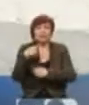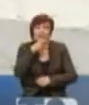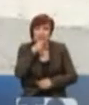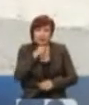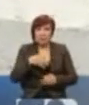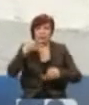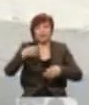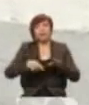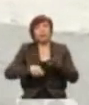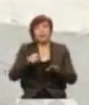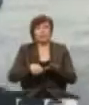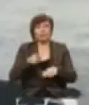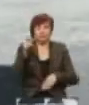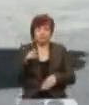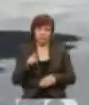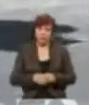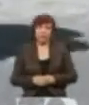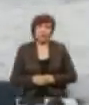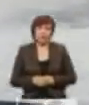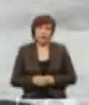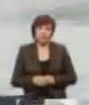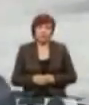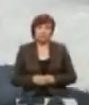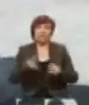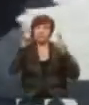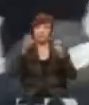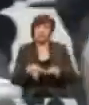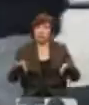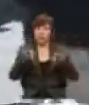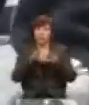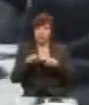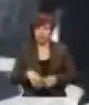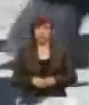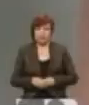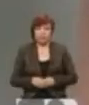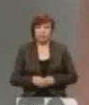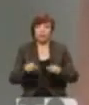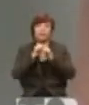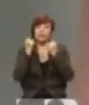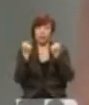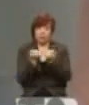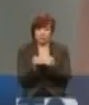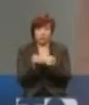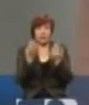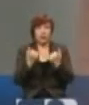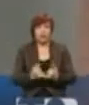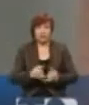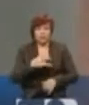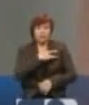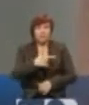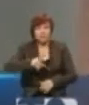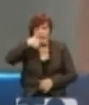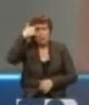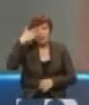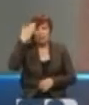tomaron. Y no se trata ya de temas aislados. La alerta es para todos. Como sociedad debemos sentir vergüenza de